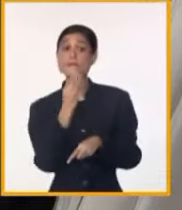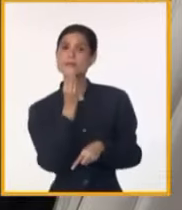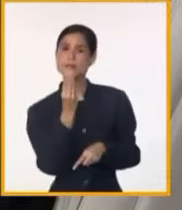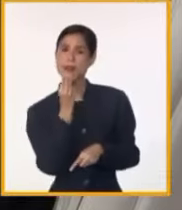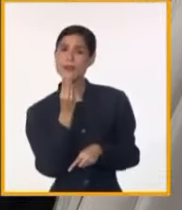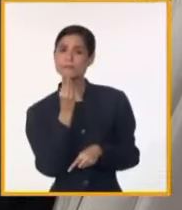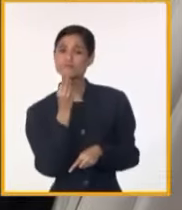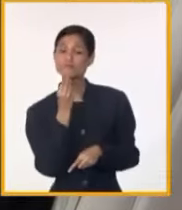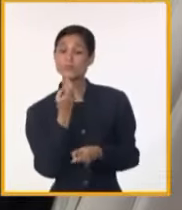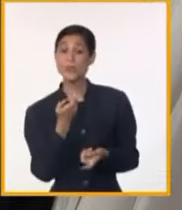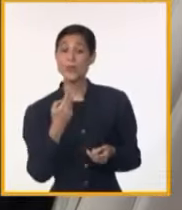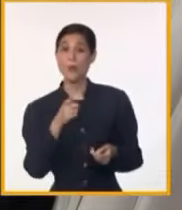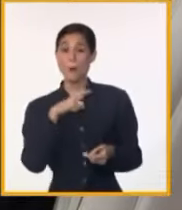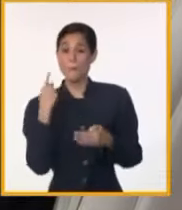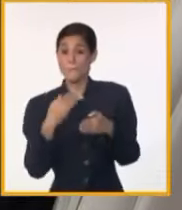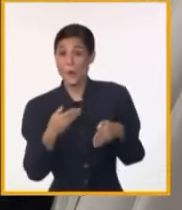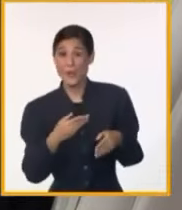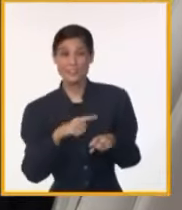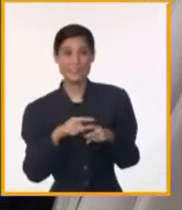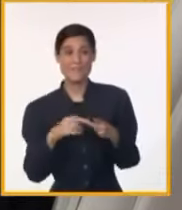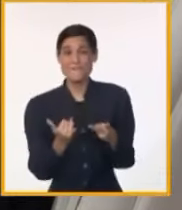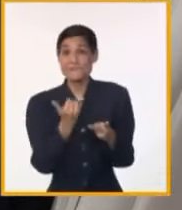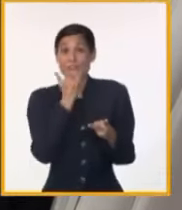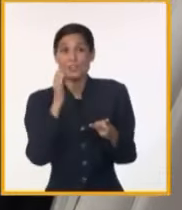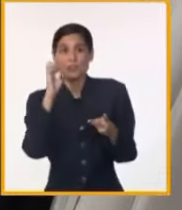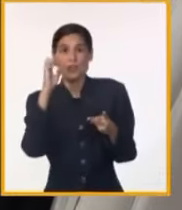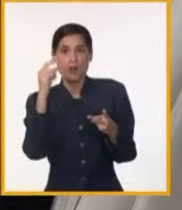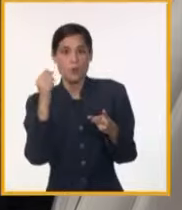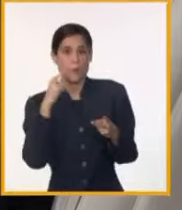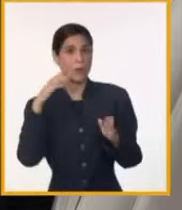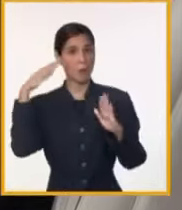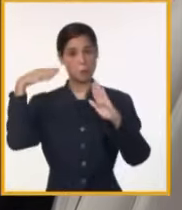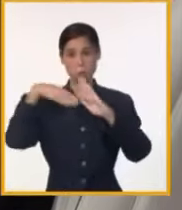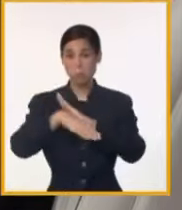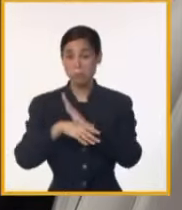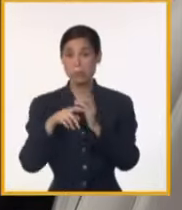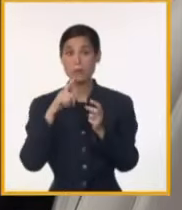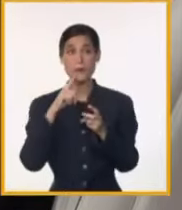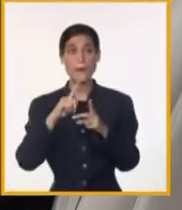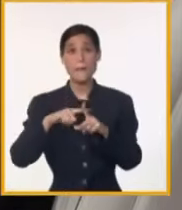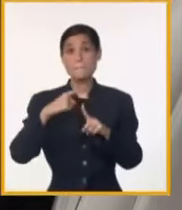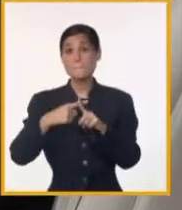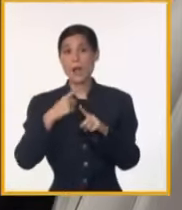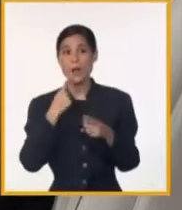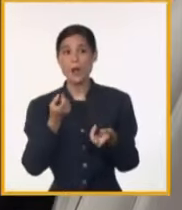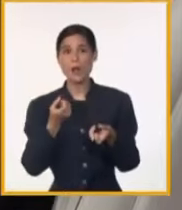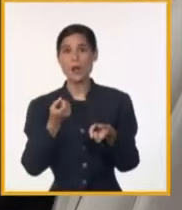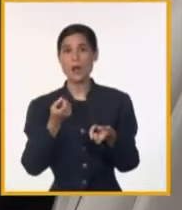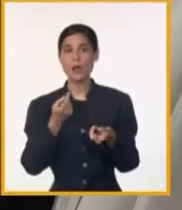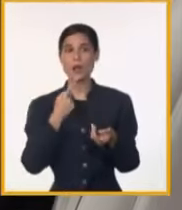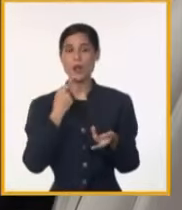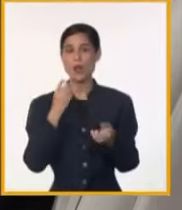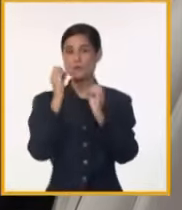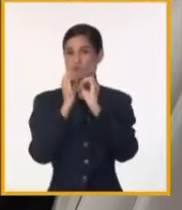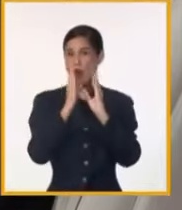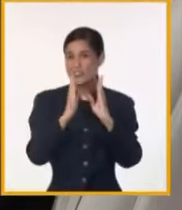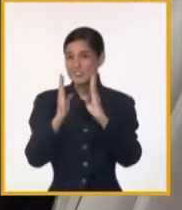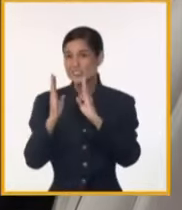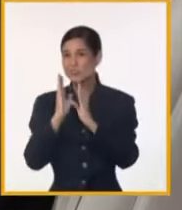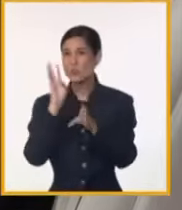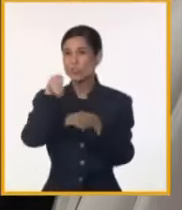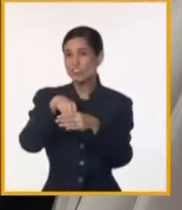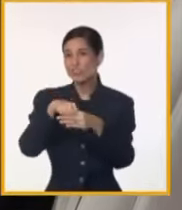le ha costado la economía y le ha costado también la división interna en el ámbito en el ámbito político Pero ha